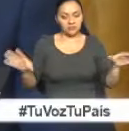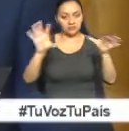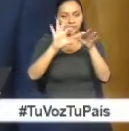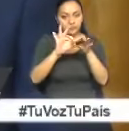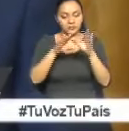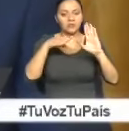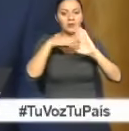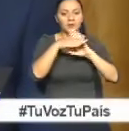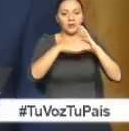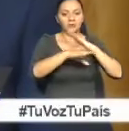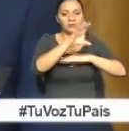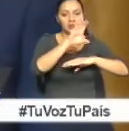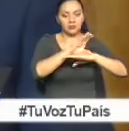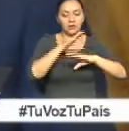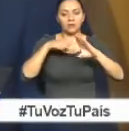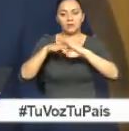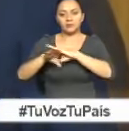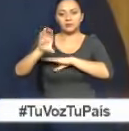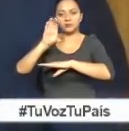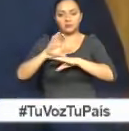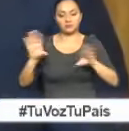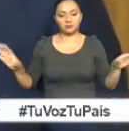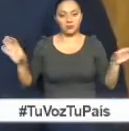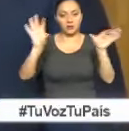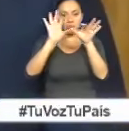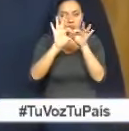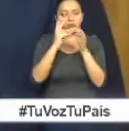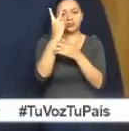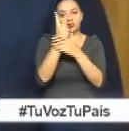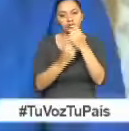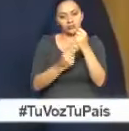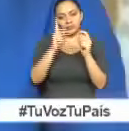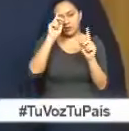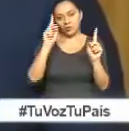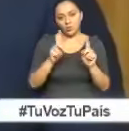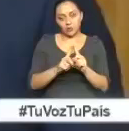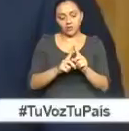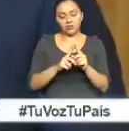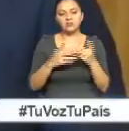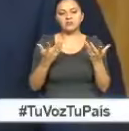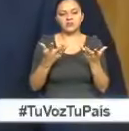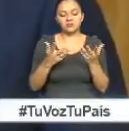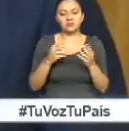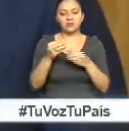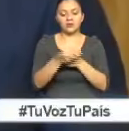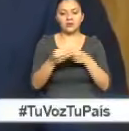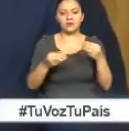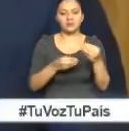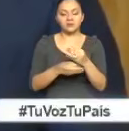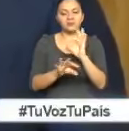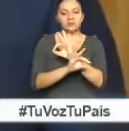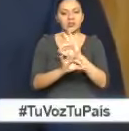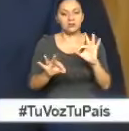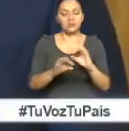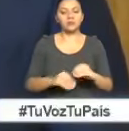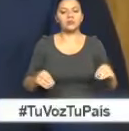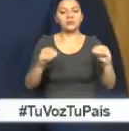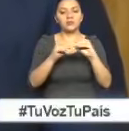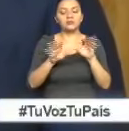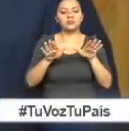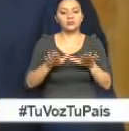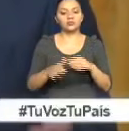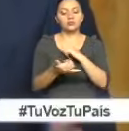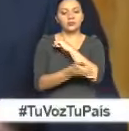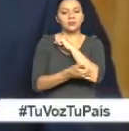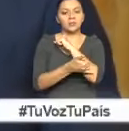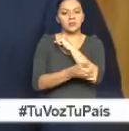bancos centrales de Ecuador y de Irán. Firmados memorandos de entendimiento entre las agencias fitosanitarias de nuestros